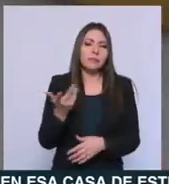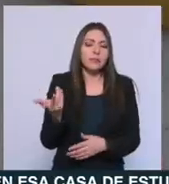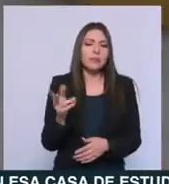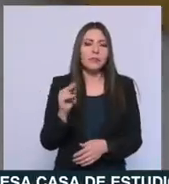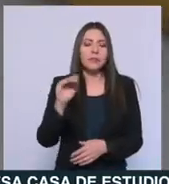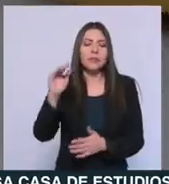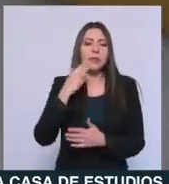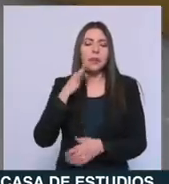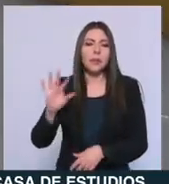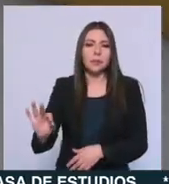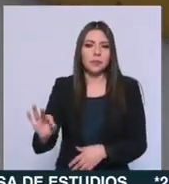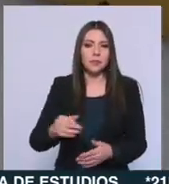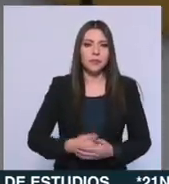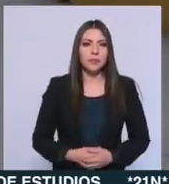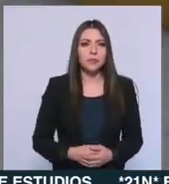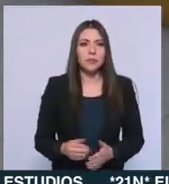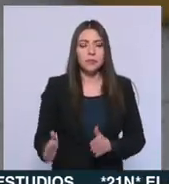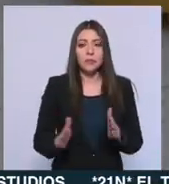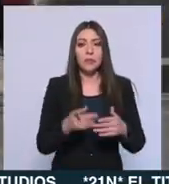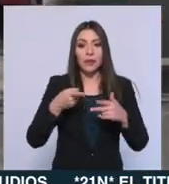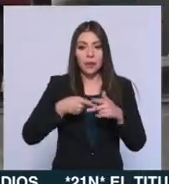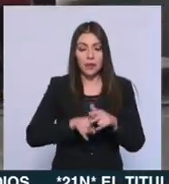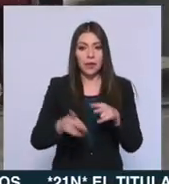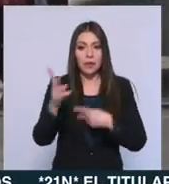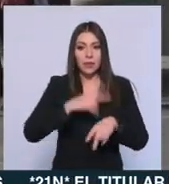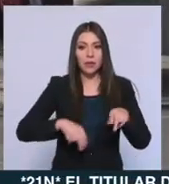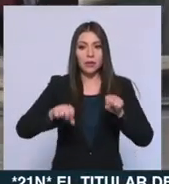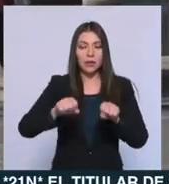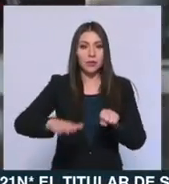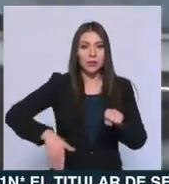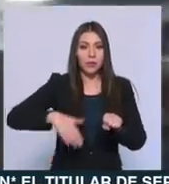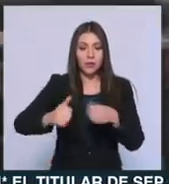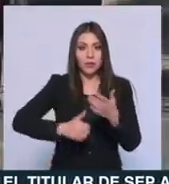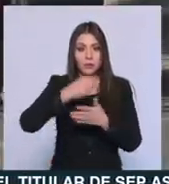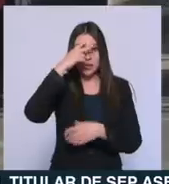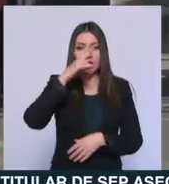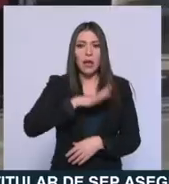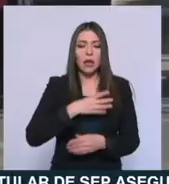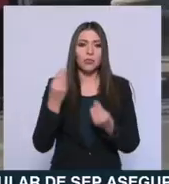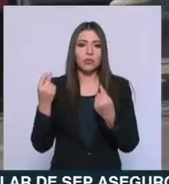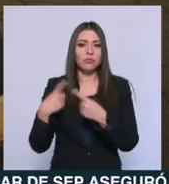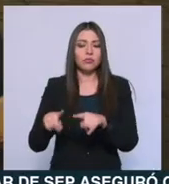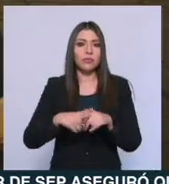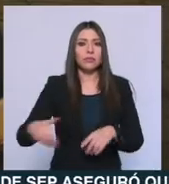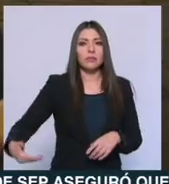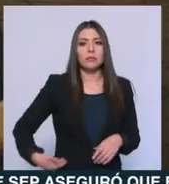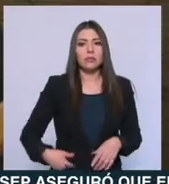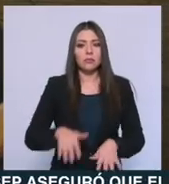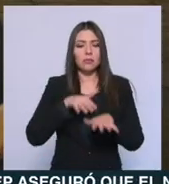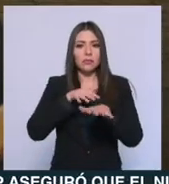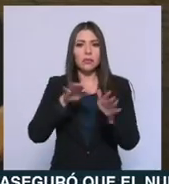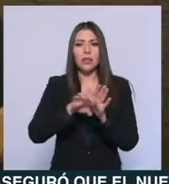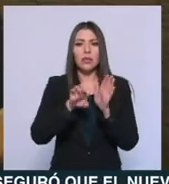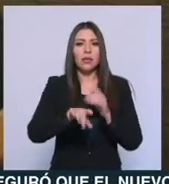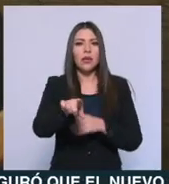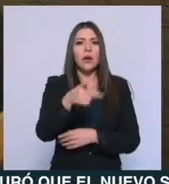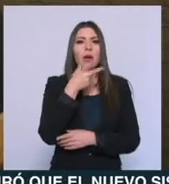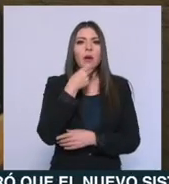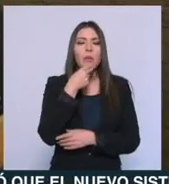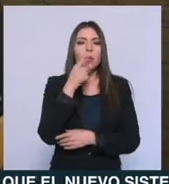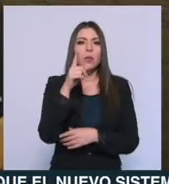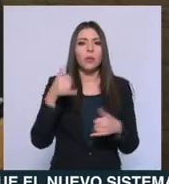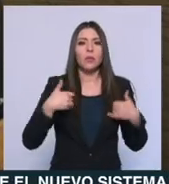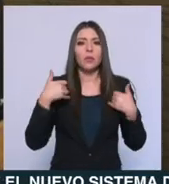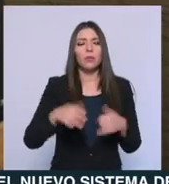Desde la aparición de los monopatines en la Ciudad de México, se han visto involucrados en distintos accidentes de tránsito, como el caso del joven que murió atropellado